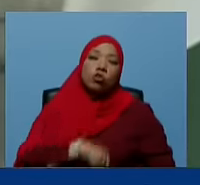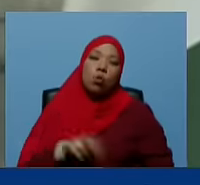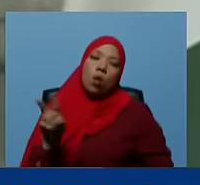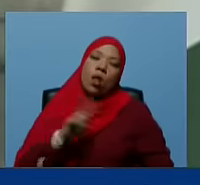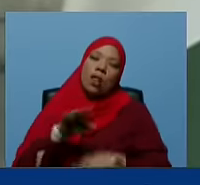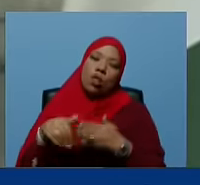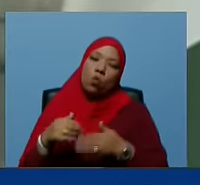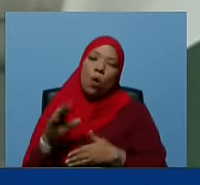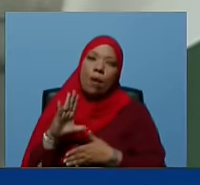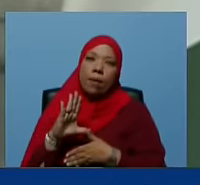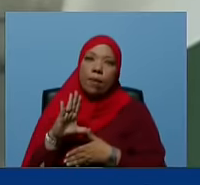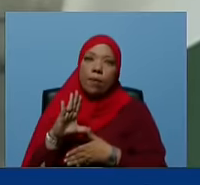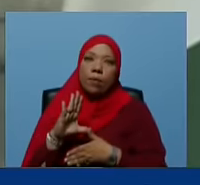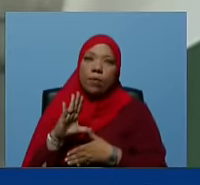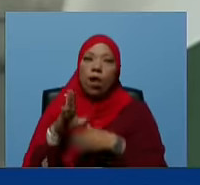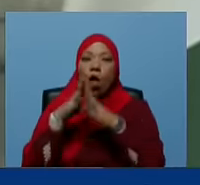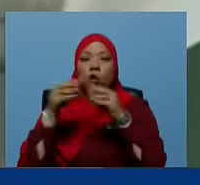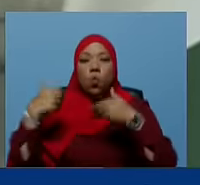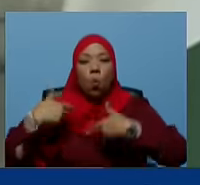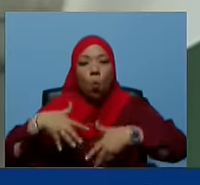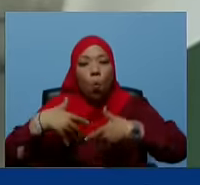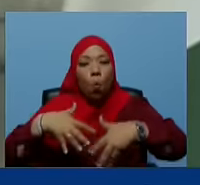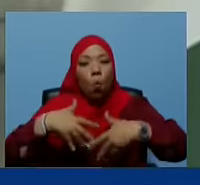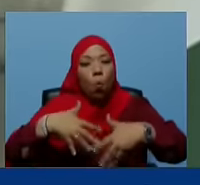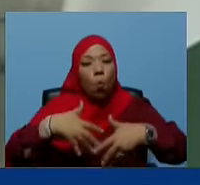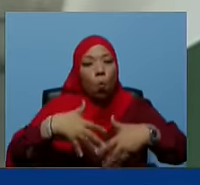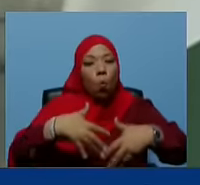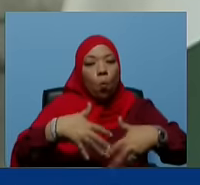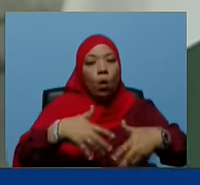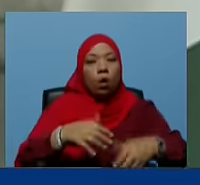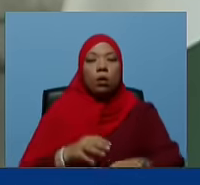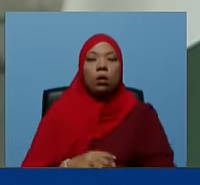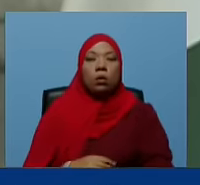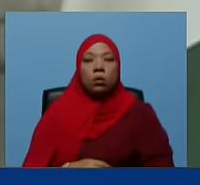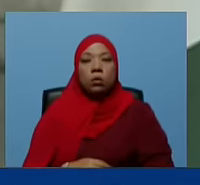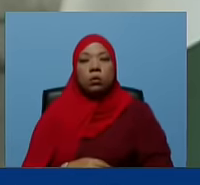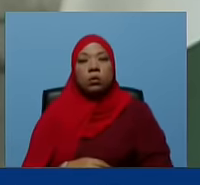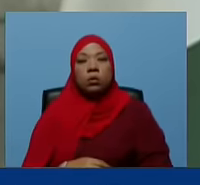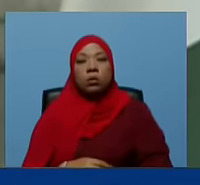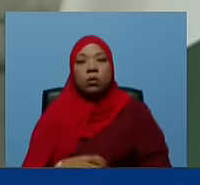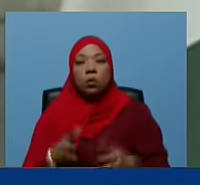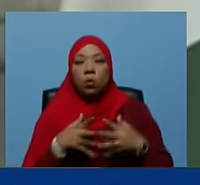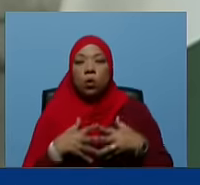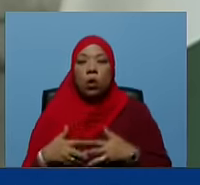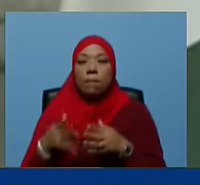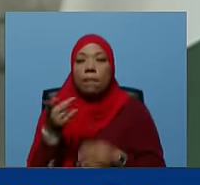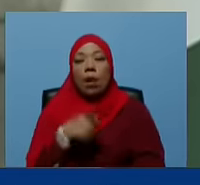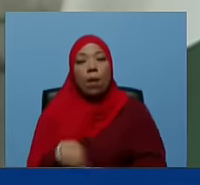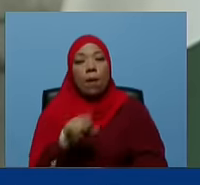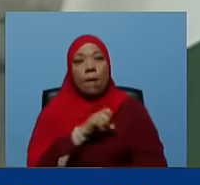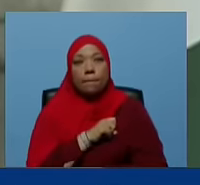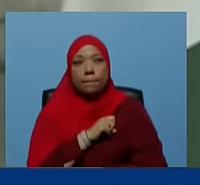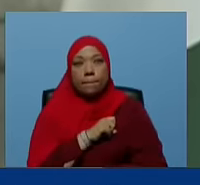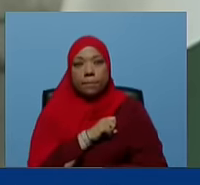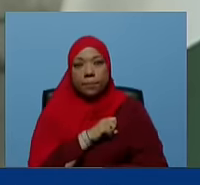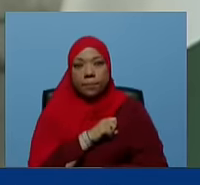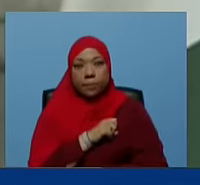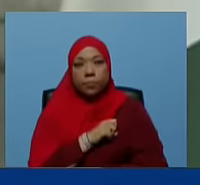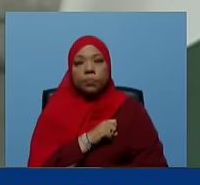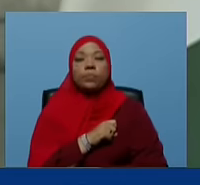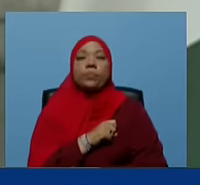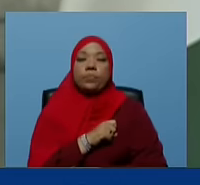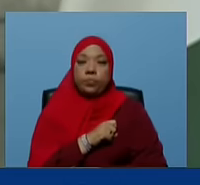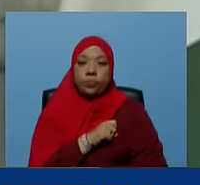América, porque iba toda América en armas a derrotar al Imperio Español para